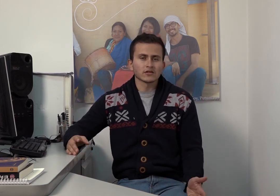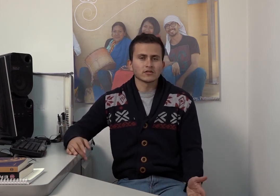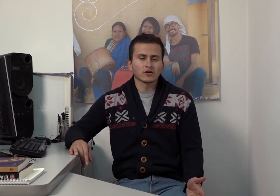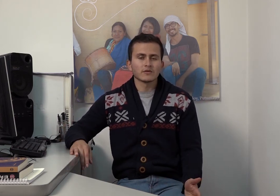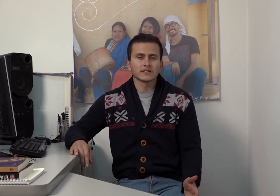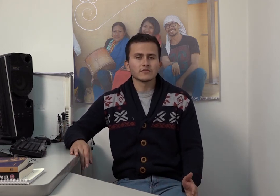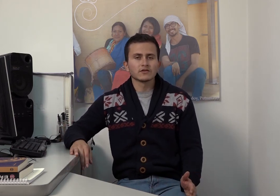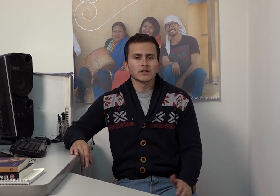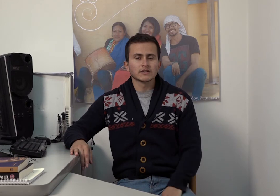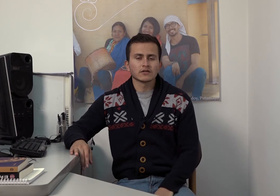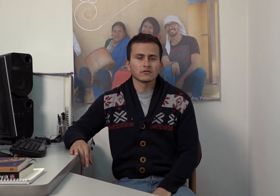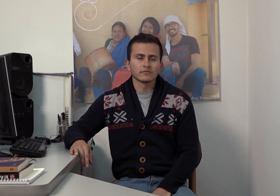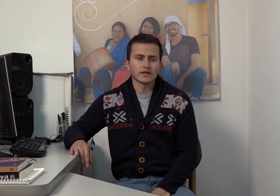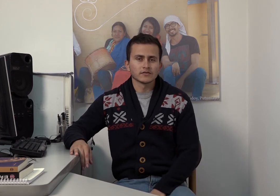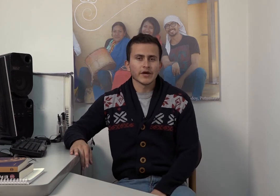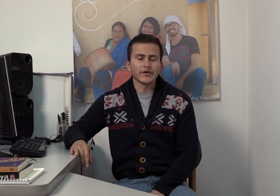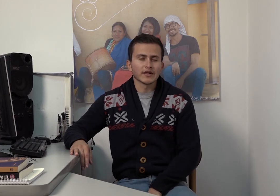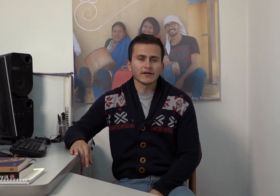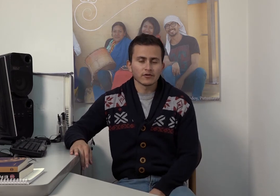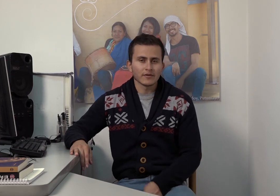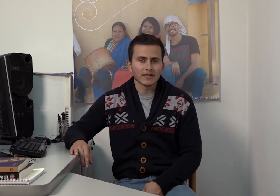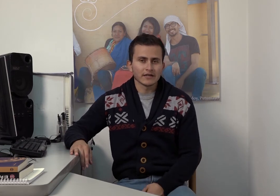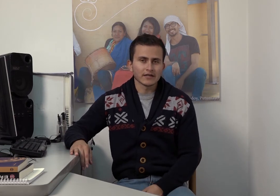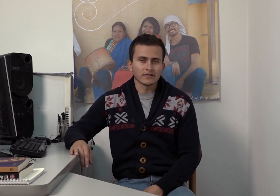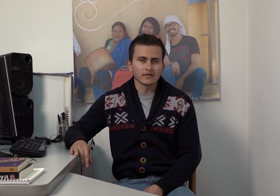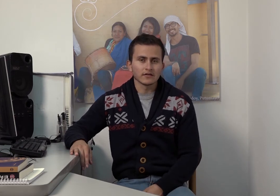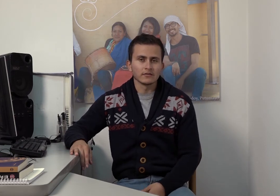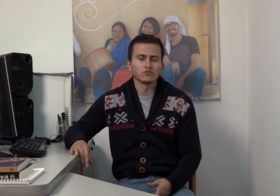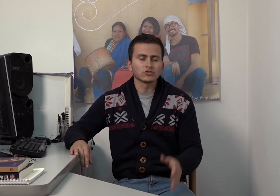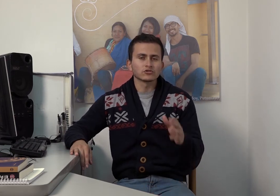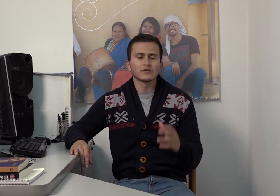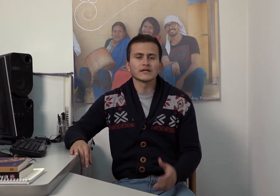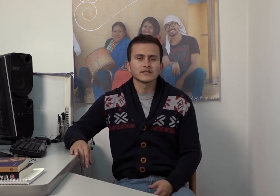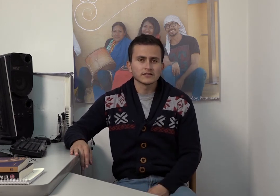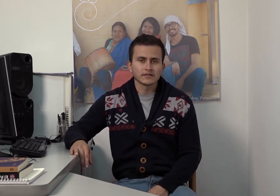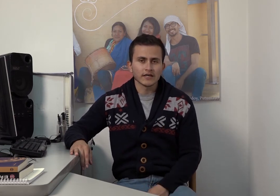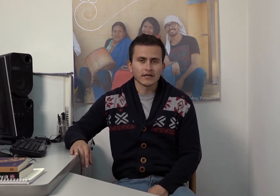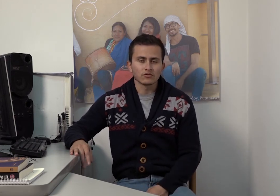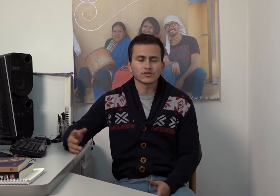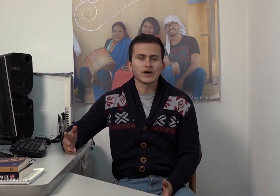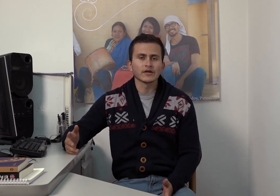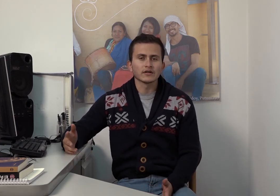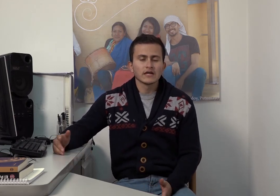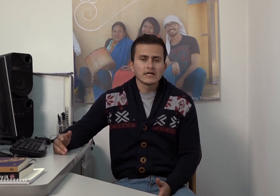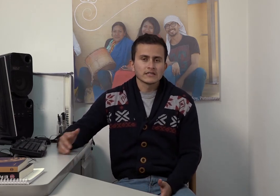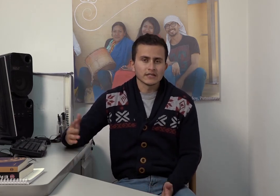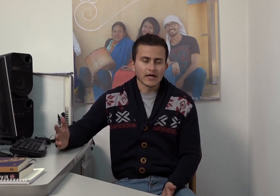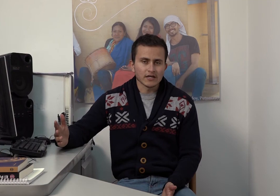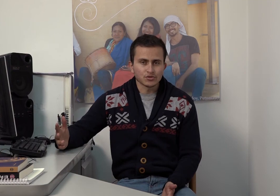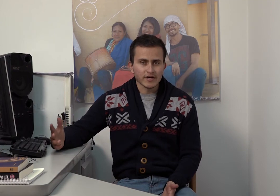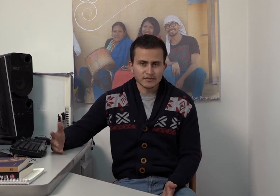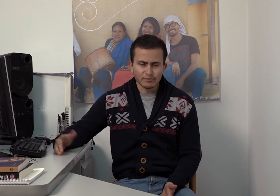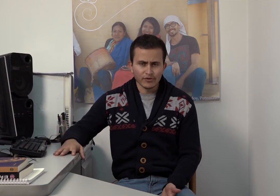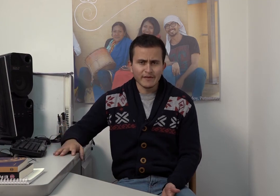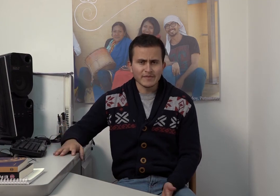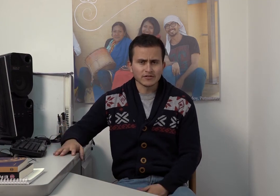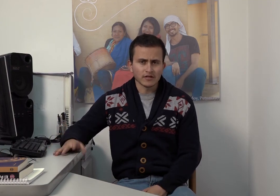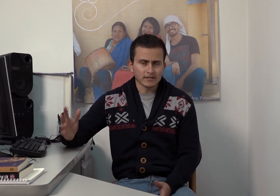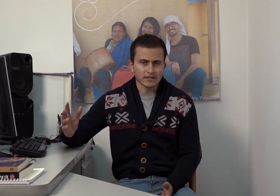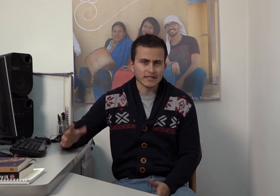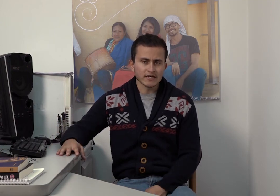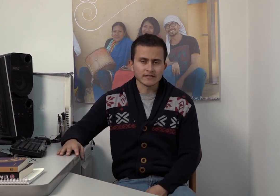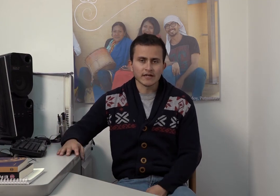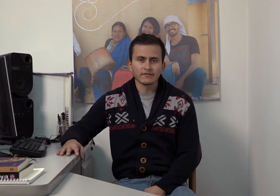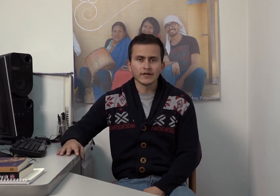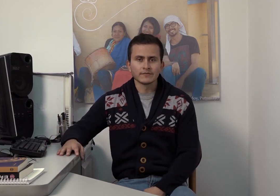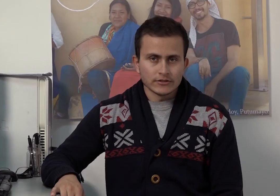pensamos, son 14,6 millones de colombianos que viven en la informalidad y muchos más que no saben si llegada su vejez podrán